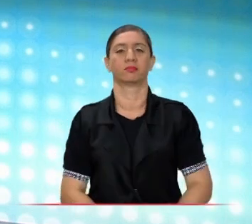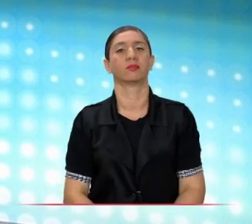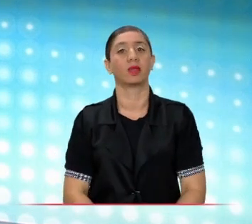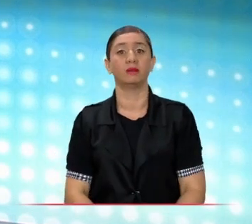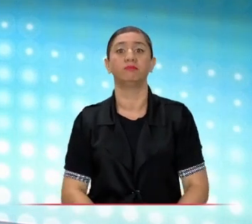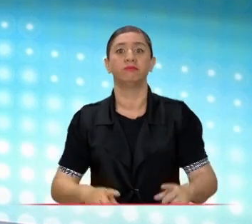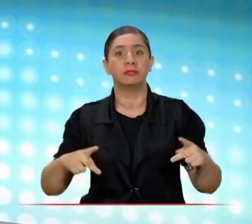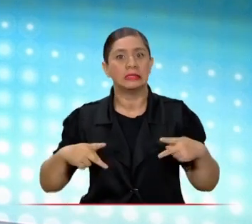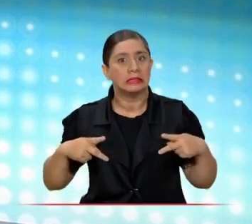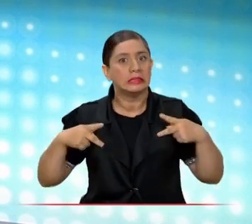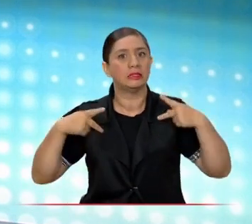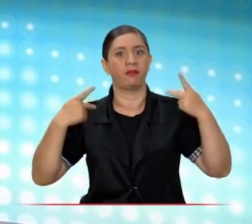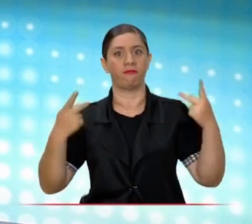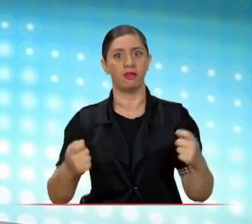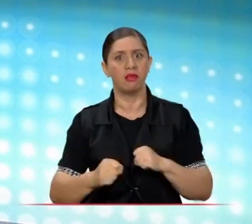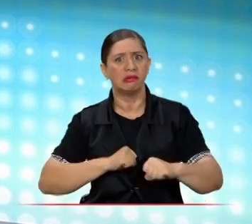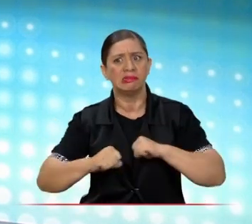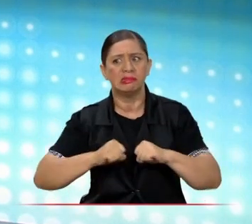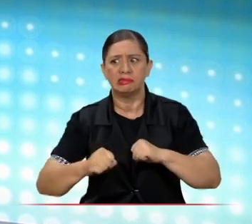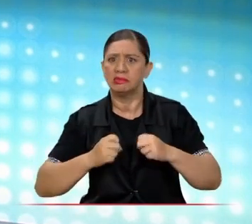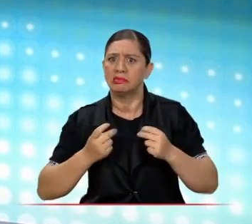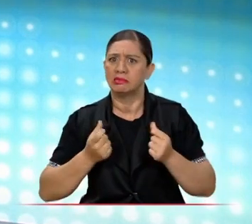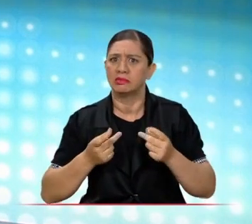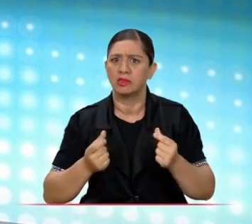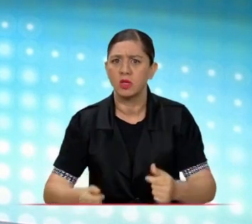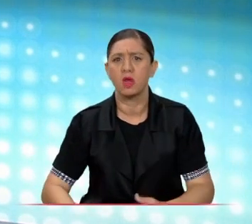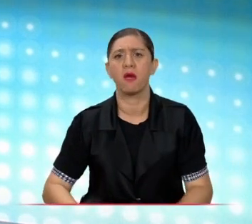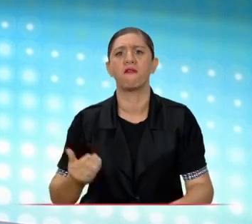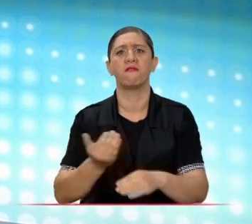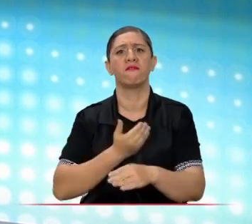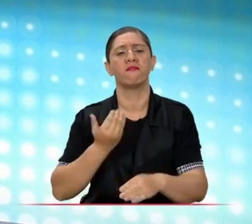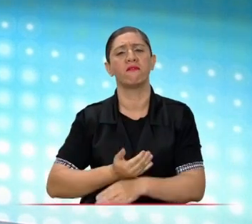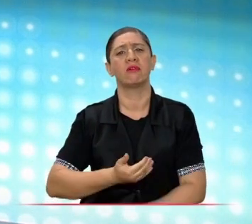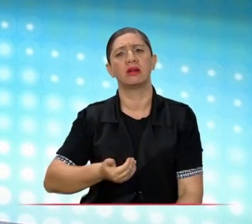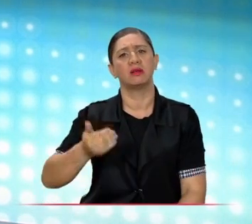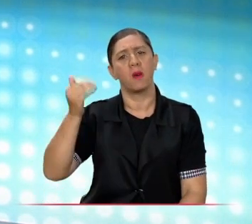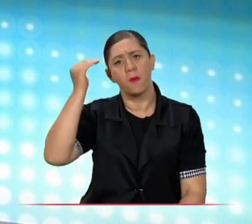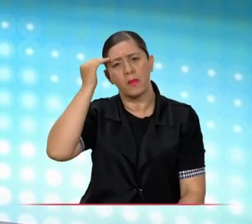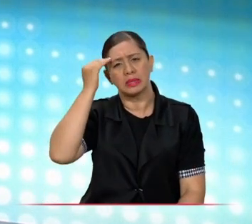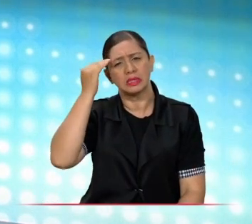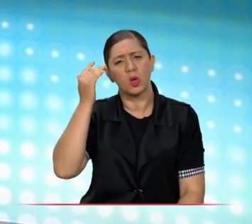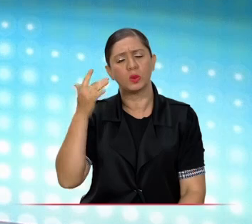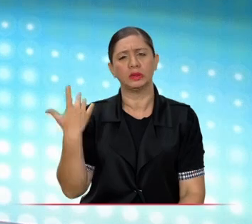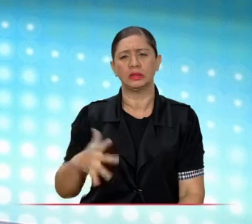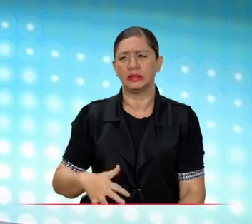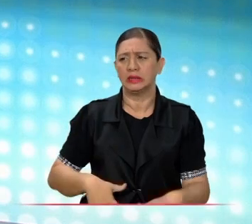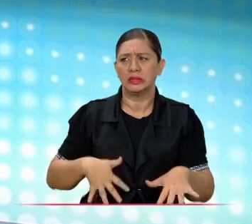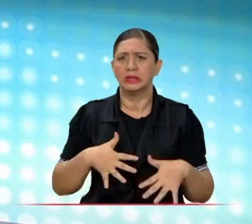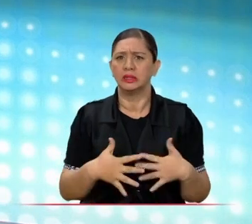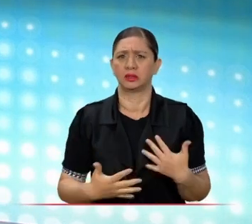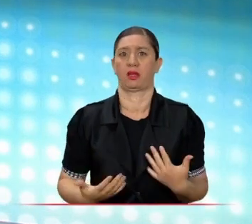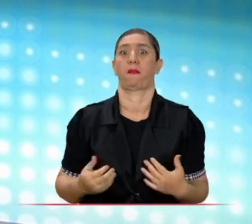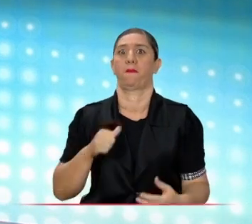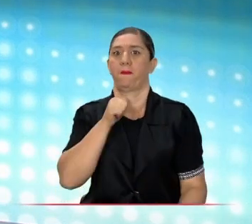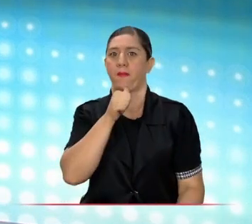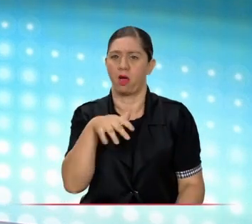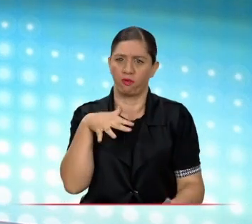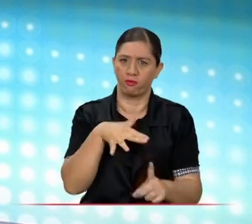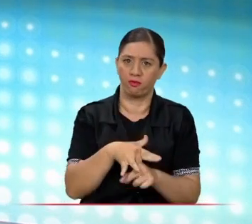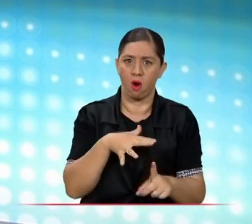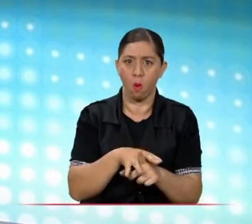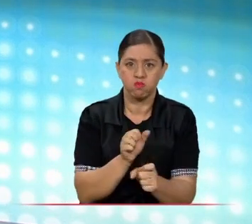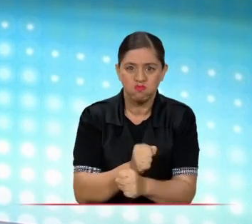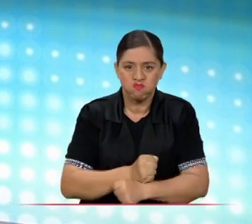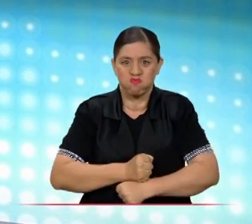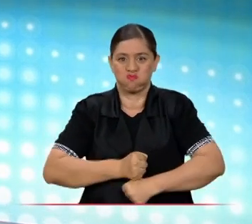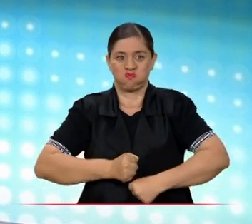El ritmo de vida cada vez más agitado y patologías mentales como la ansiedad están incidiendo más de lo que se espera en enfermedades como la